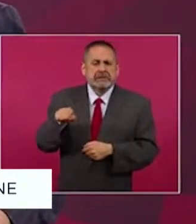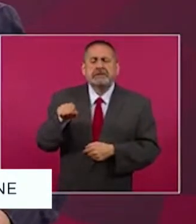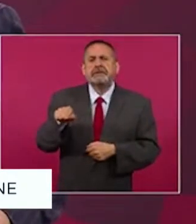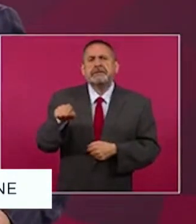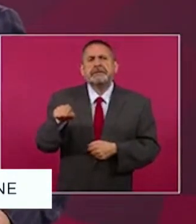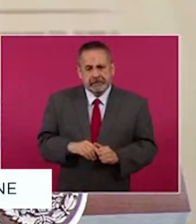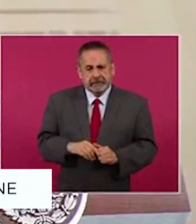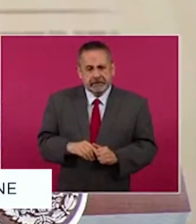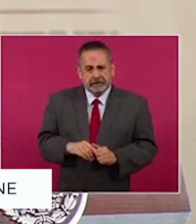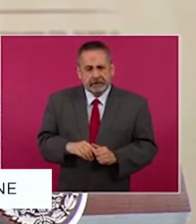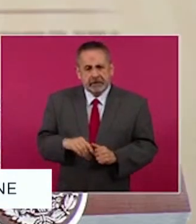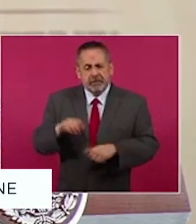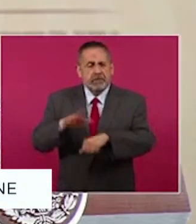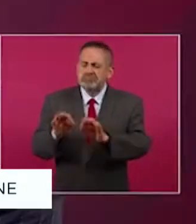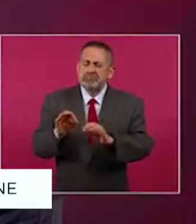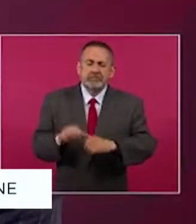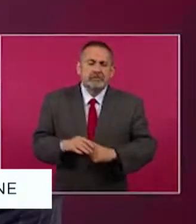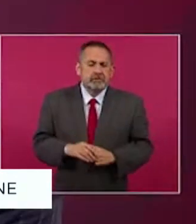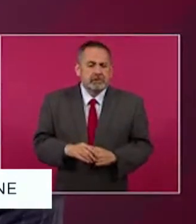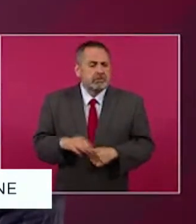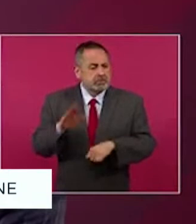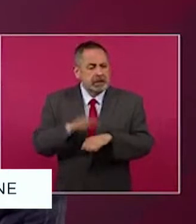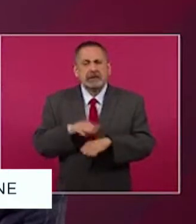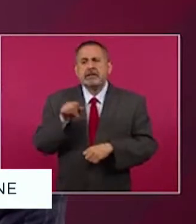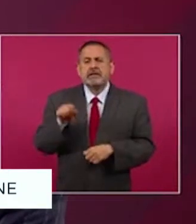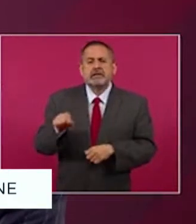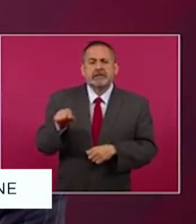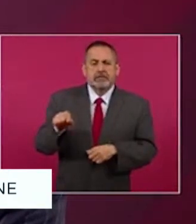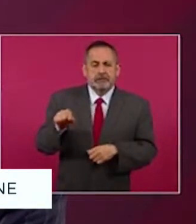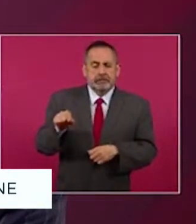más honestas, más